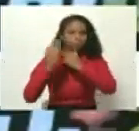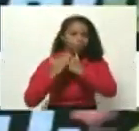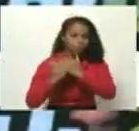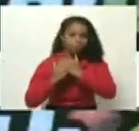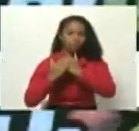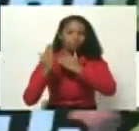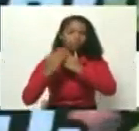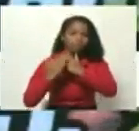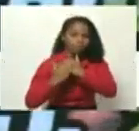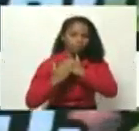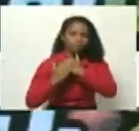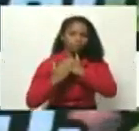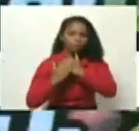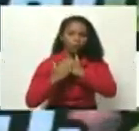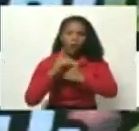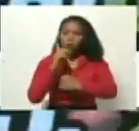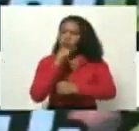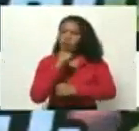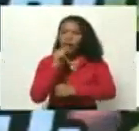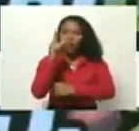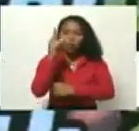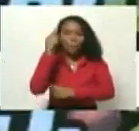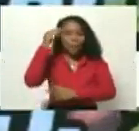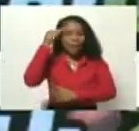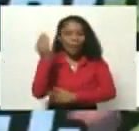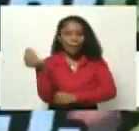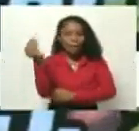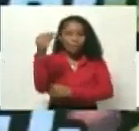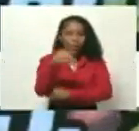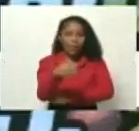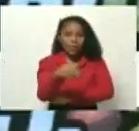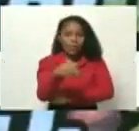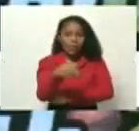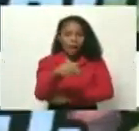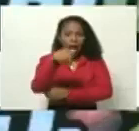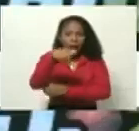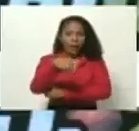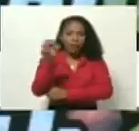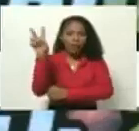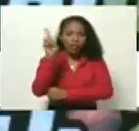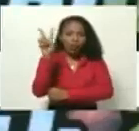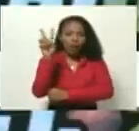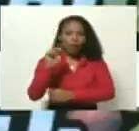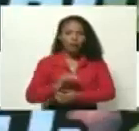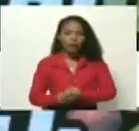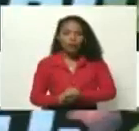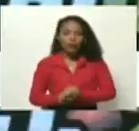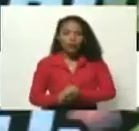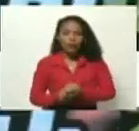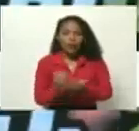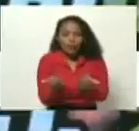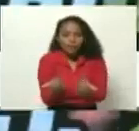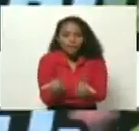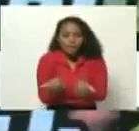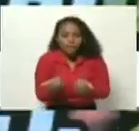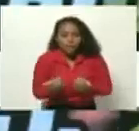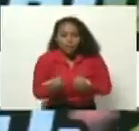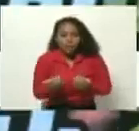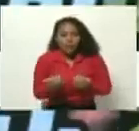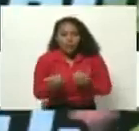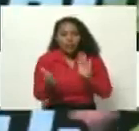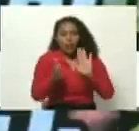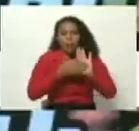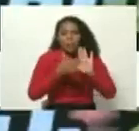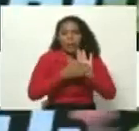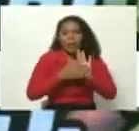Que no haya un soldado más en Venezuela que se pliegue a los intereses de